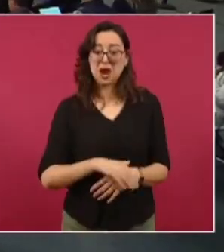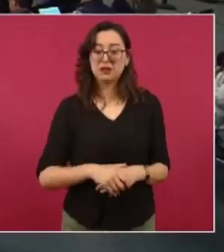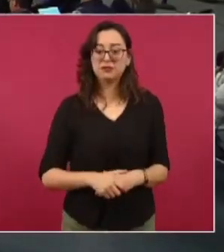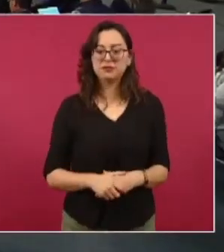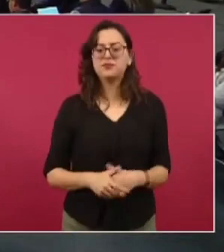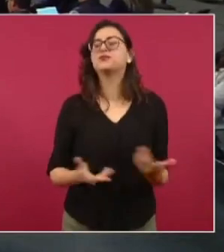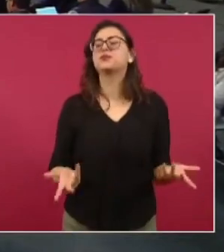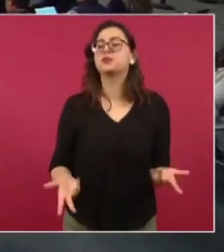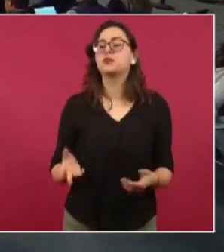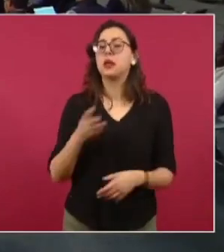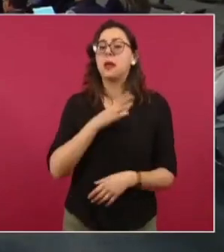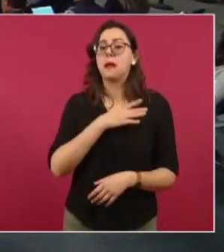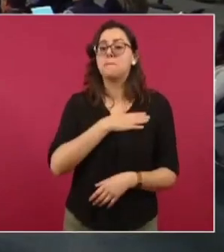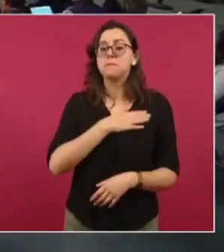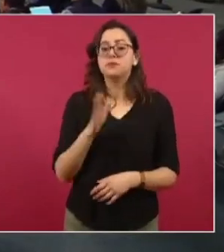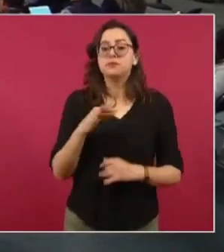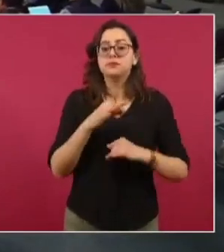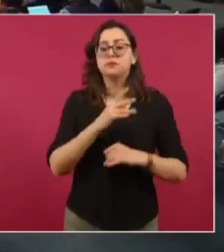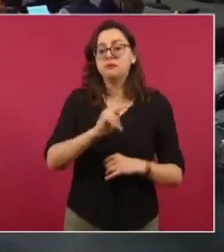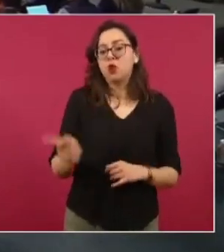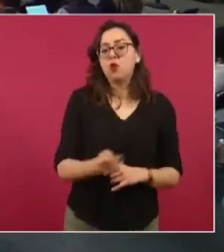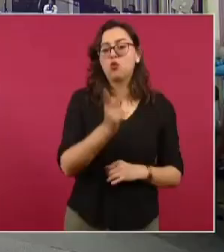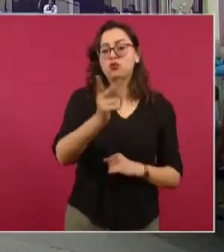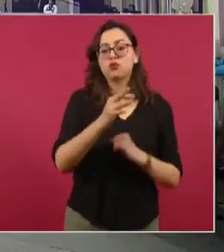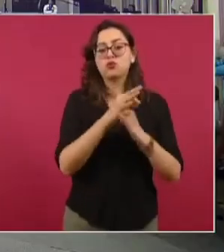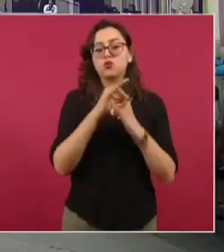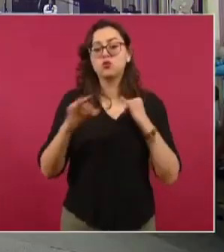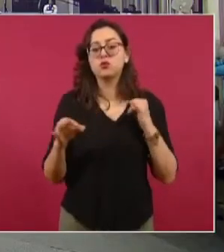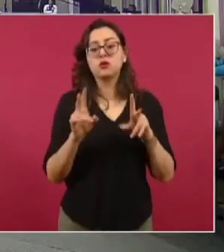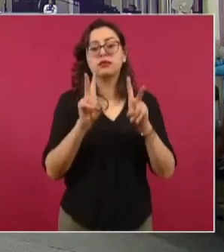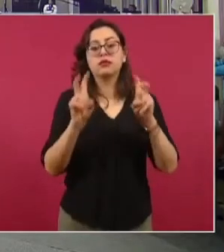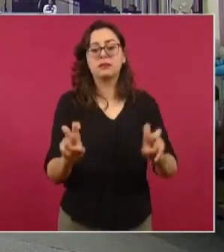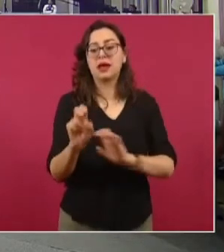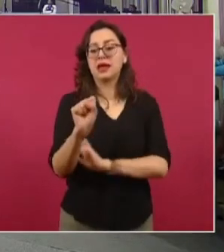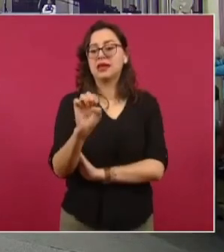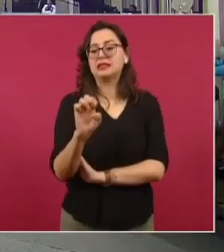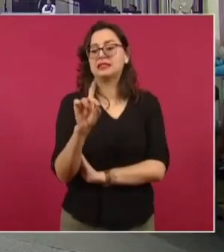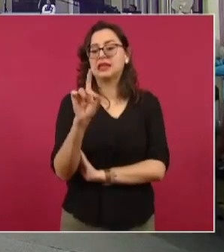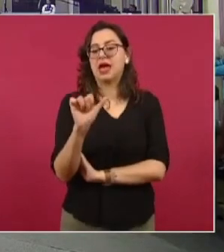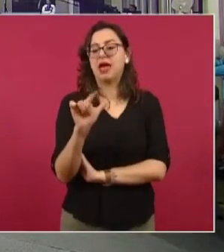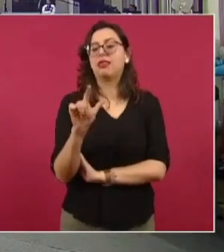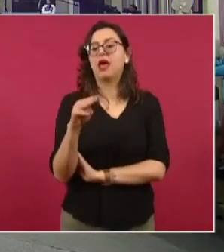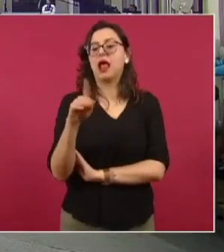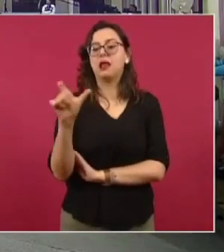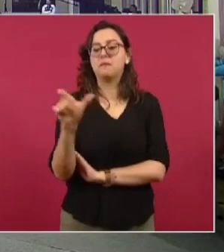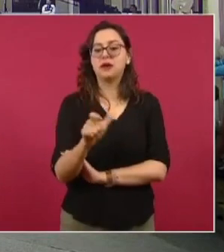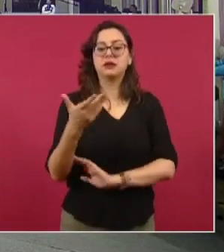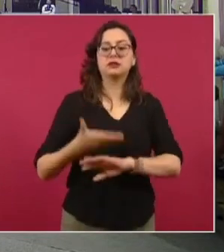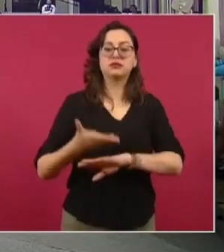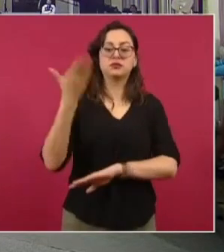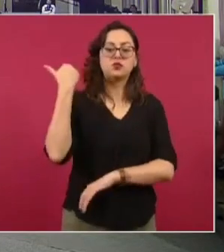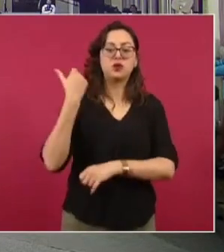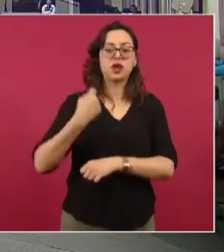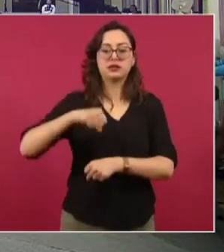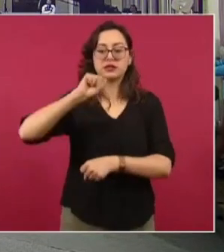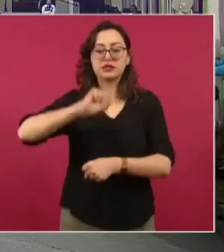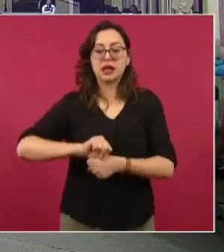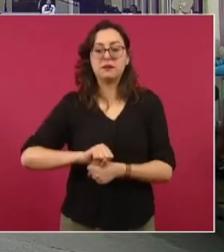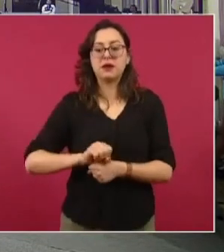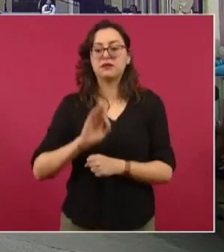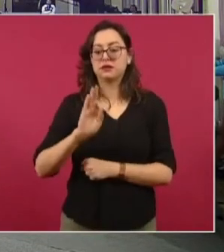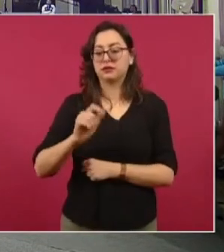presidente preguntarle sobre el caso de Segalmex la semana pasada la Fiscalía General de la República consiguió 22